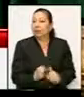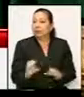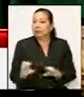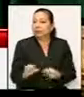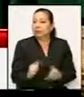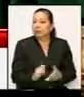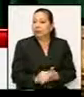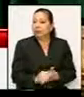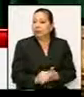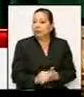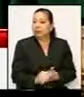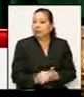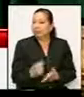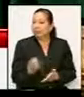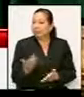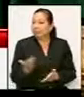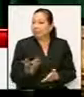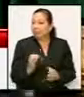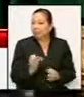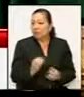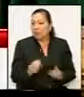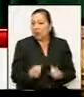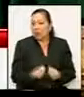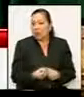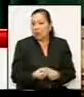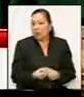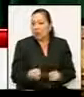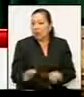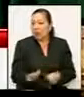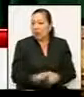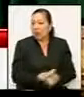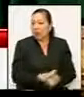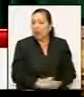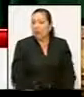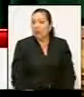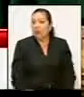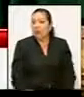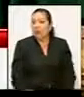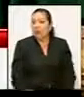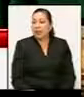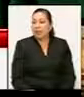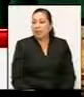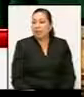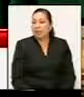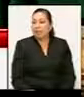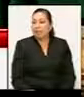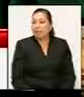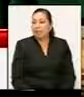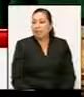gastemos dinero siendo poco eficientes. Siguiente, por favor.